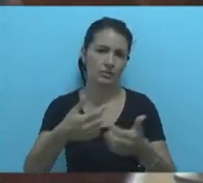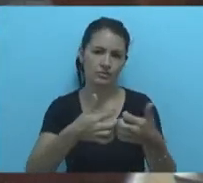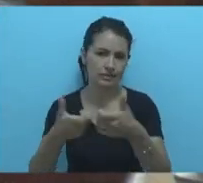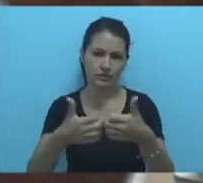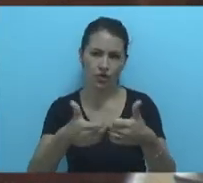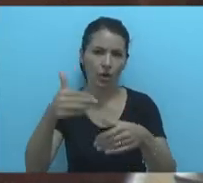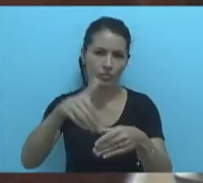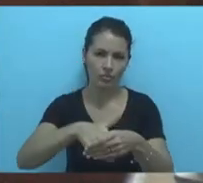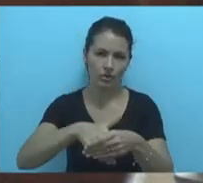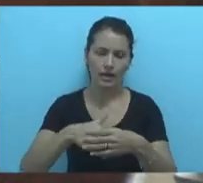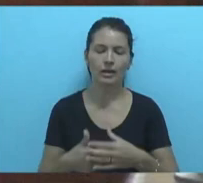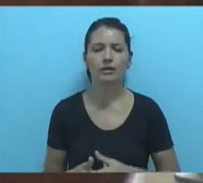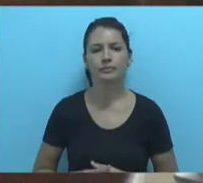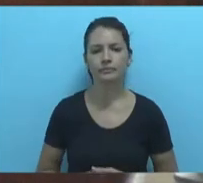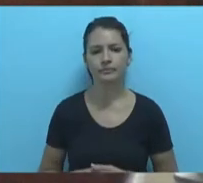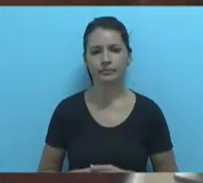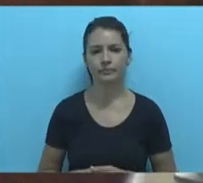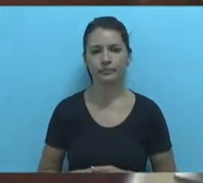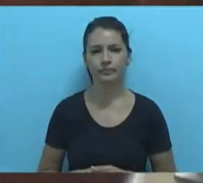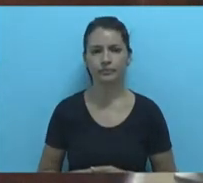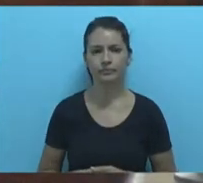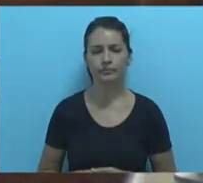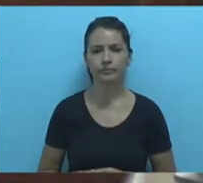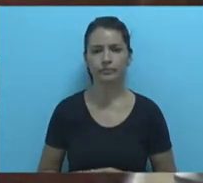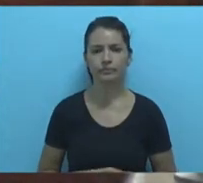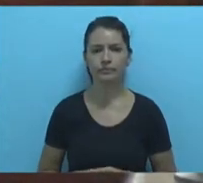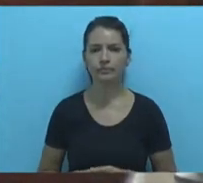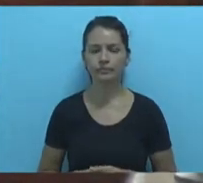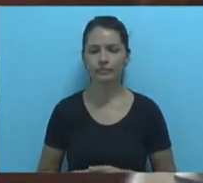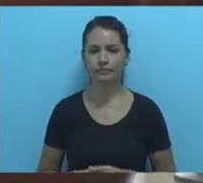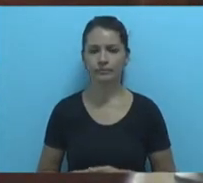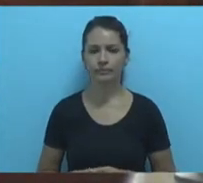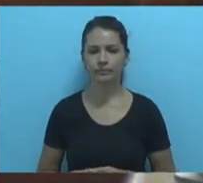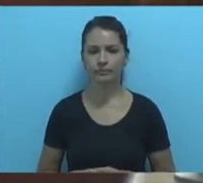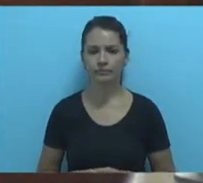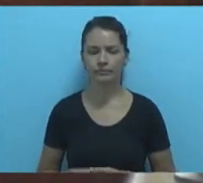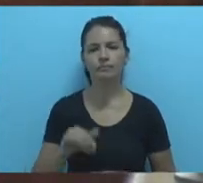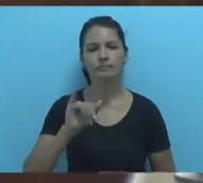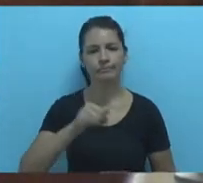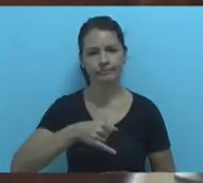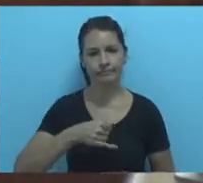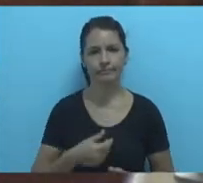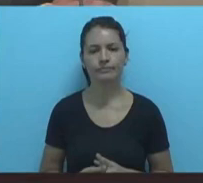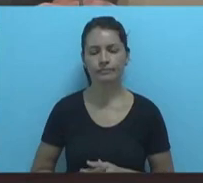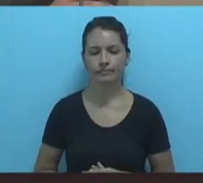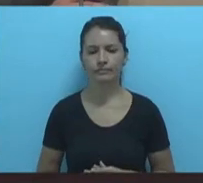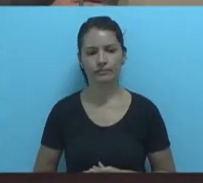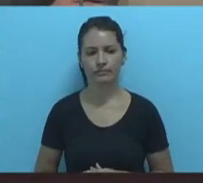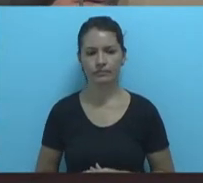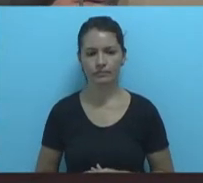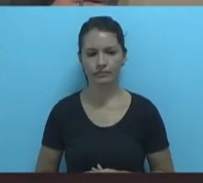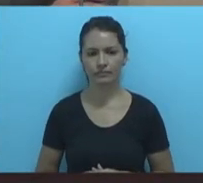presidente. A consideración el pedido de preferencia que ha realizado el diputado